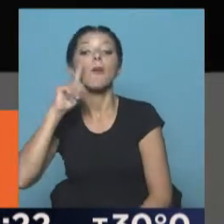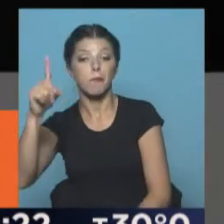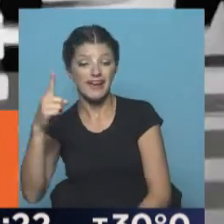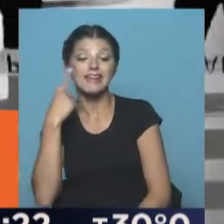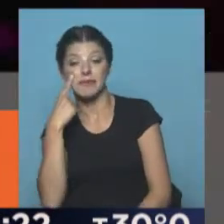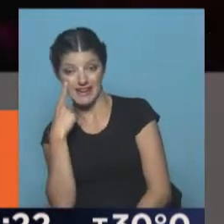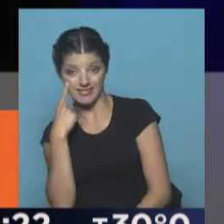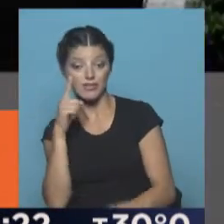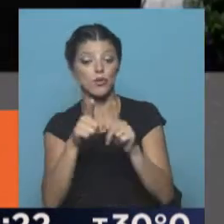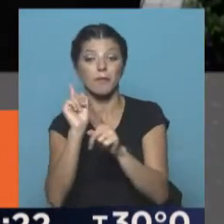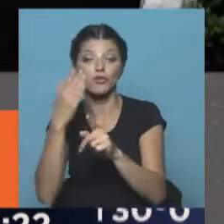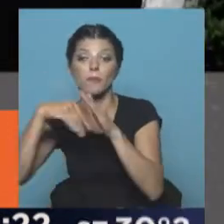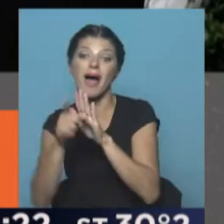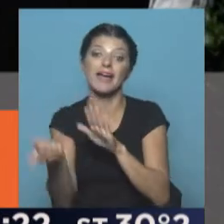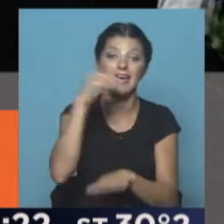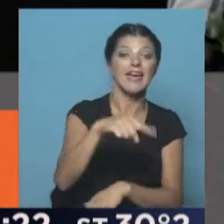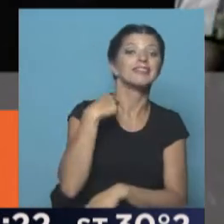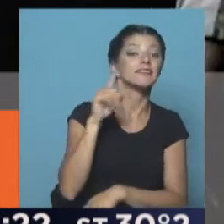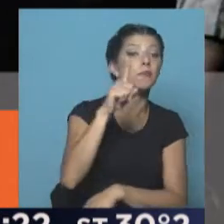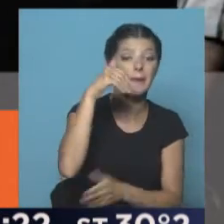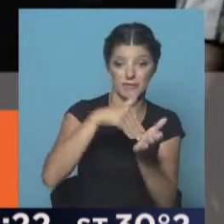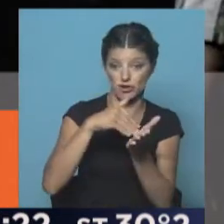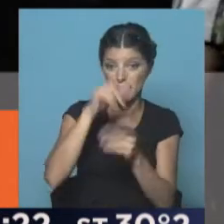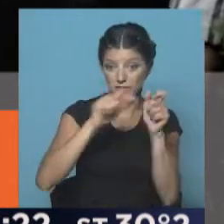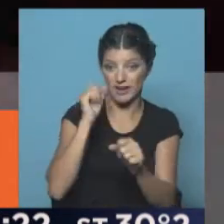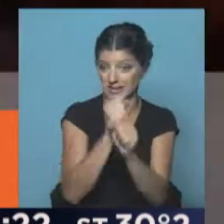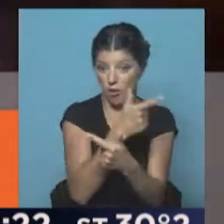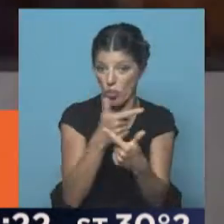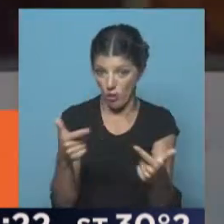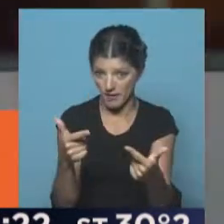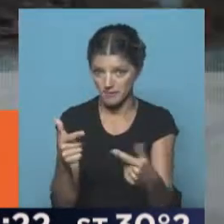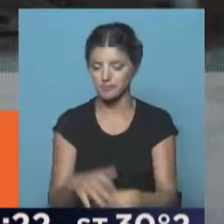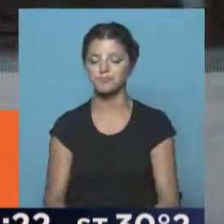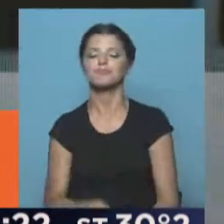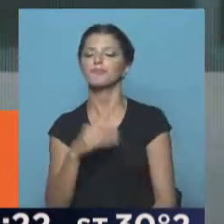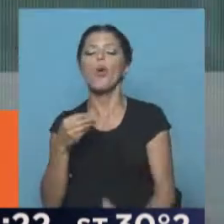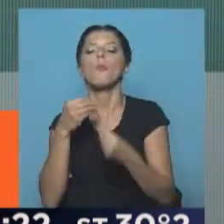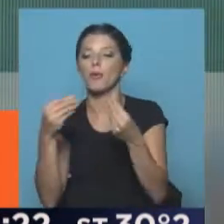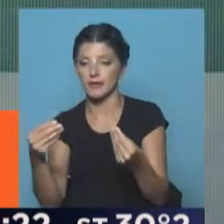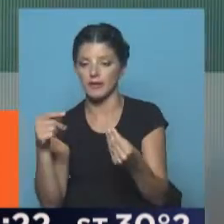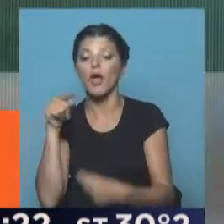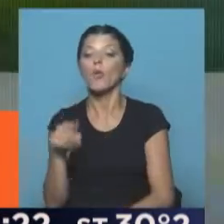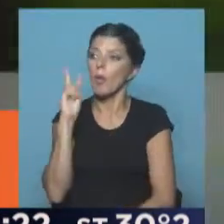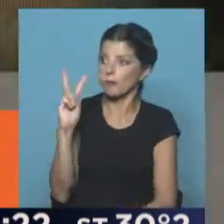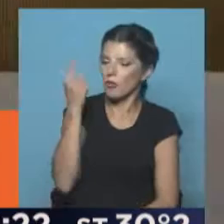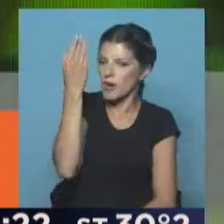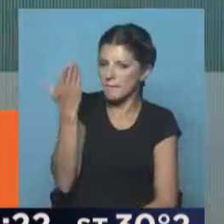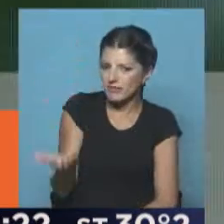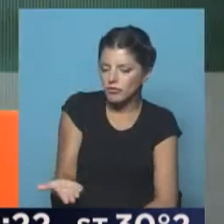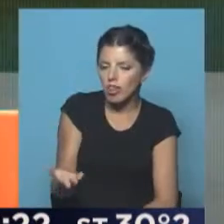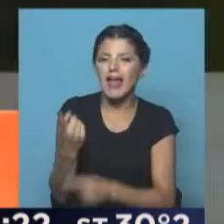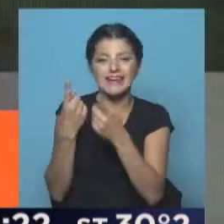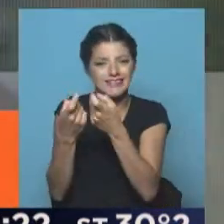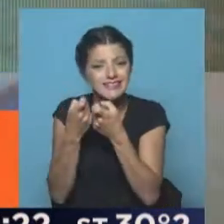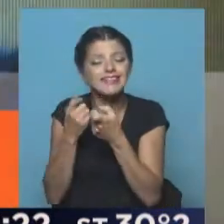que 3 millones de desocupados. Y esta es una realidad, es decir, cuando ven un refugiado, alguien que realmente necesita